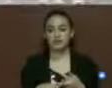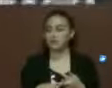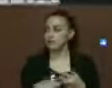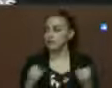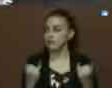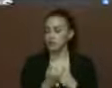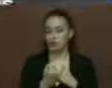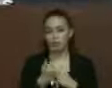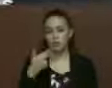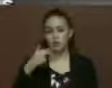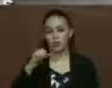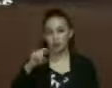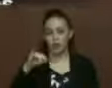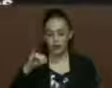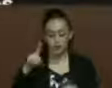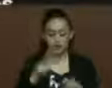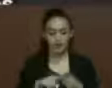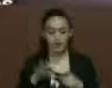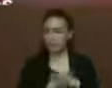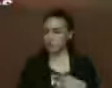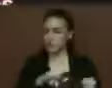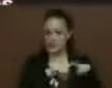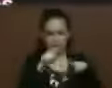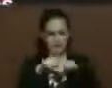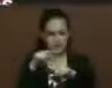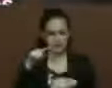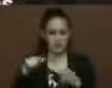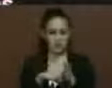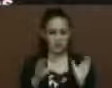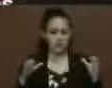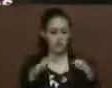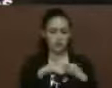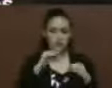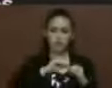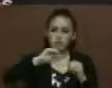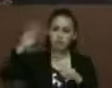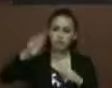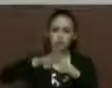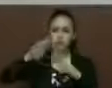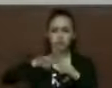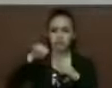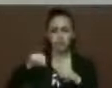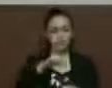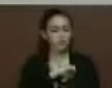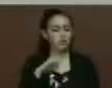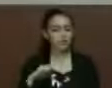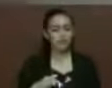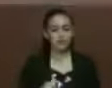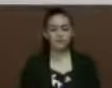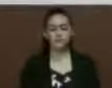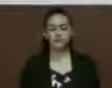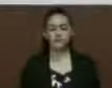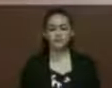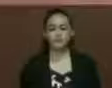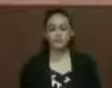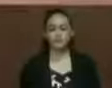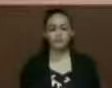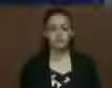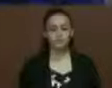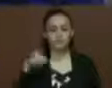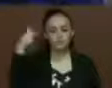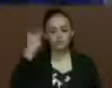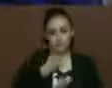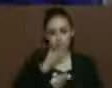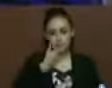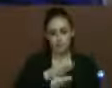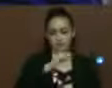de Huetamo, la meseta misma, hay muchas comunidades que tienen mucha migración hacia Estados